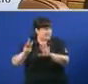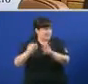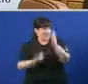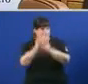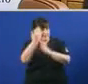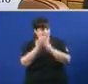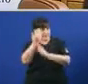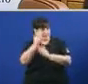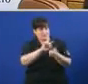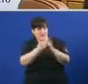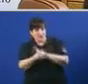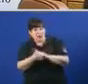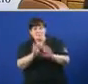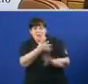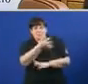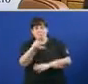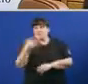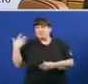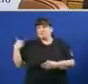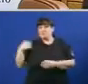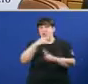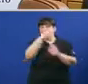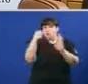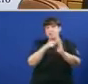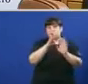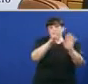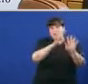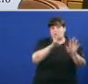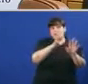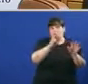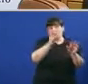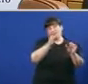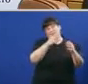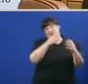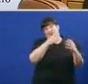no 2009 dunha espera de 62,4 a no día de hoxe